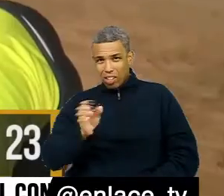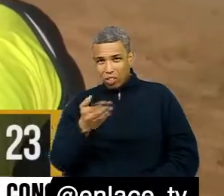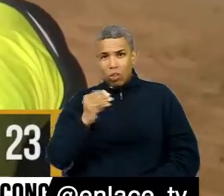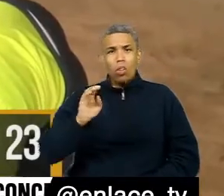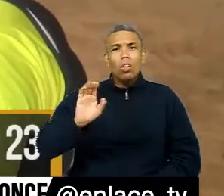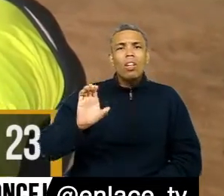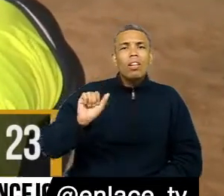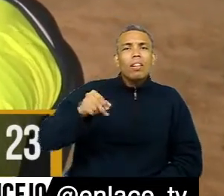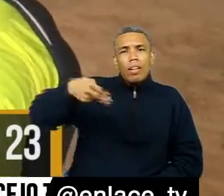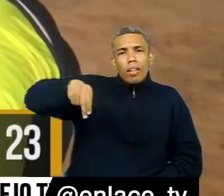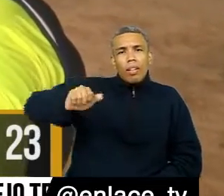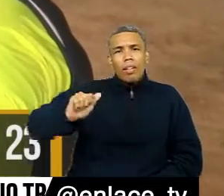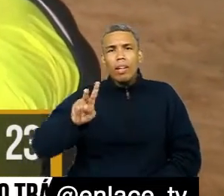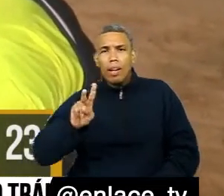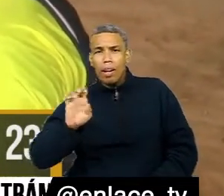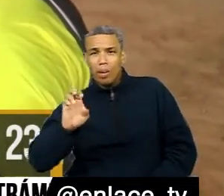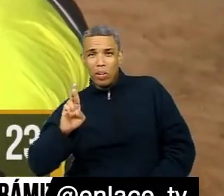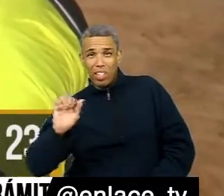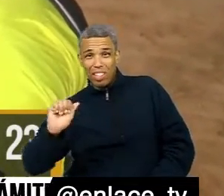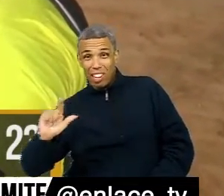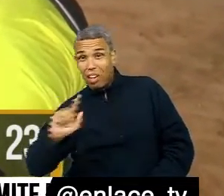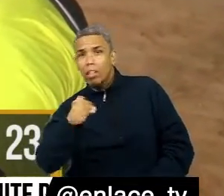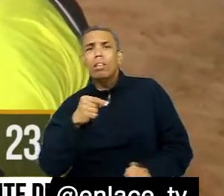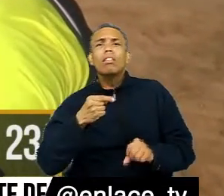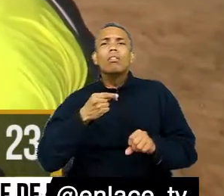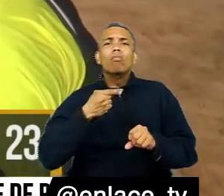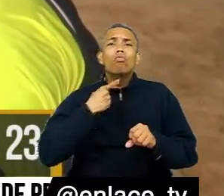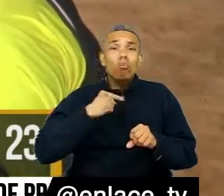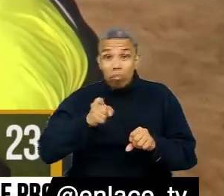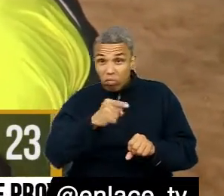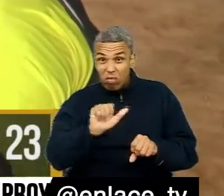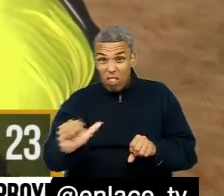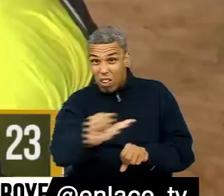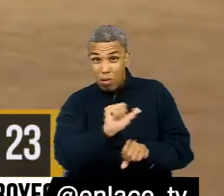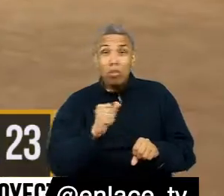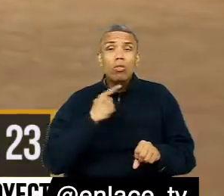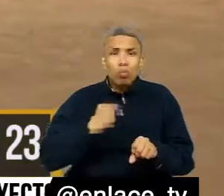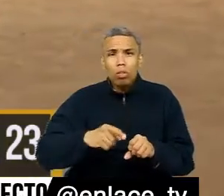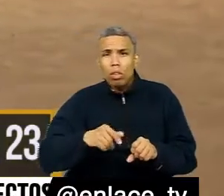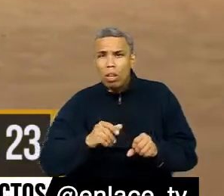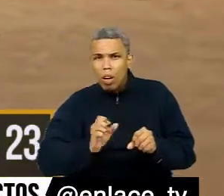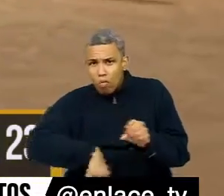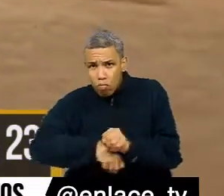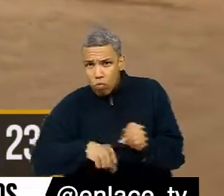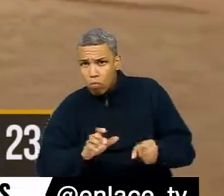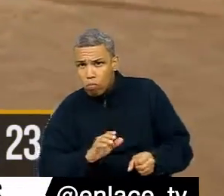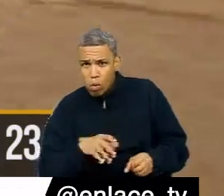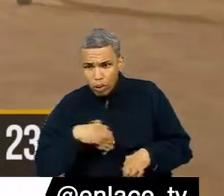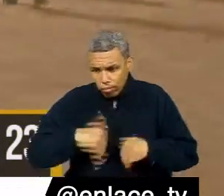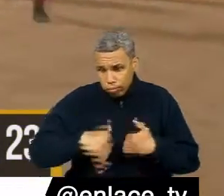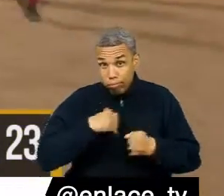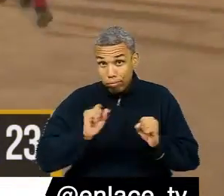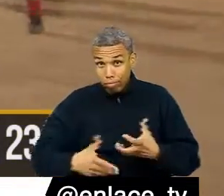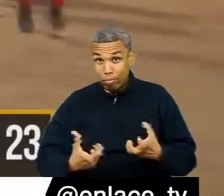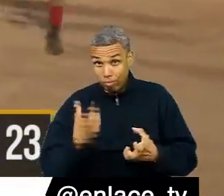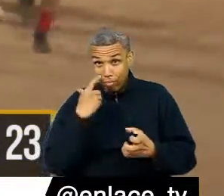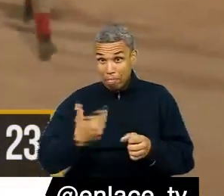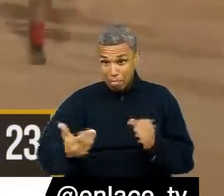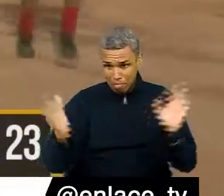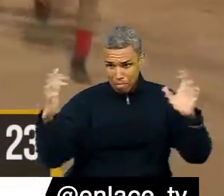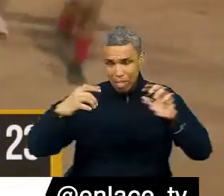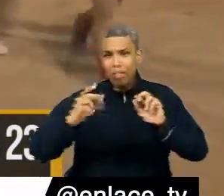realizando una preselección de mujeres en la categoría sub-23. Sí, para que participen, los requisitos son fotocopia de la